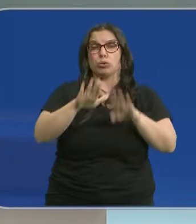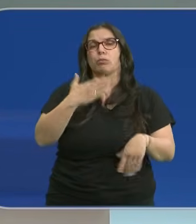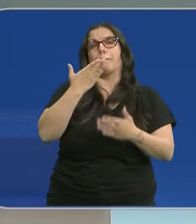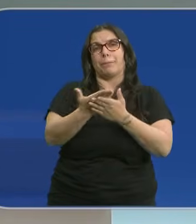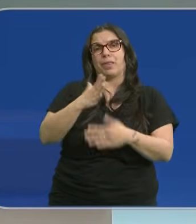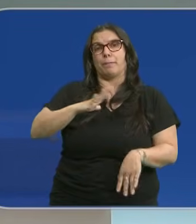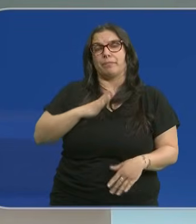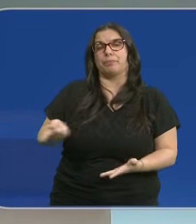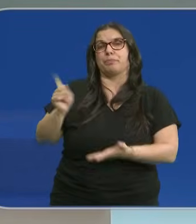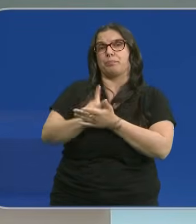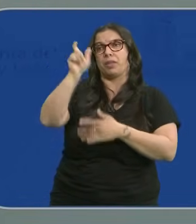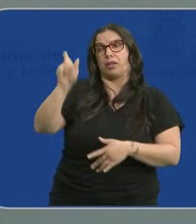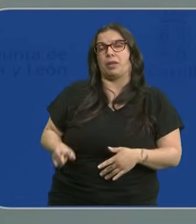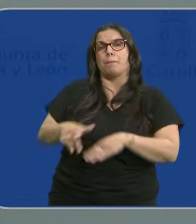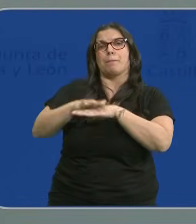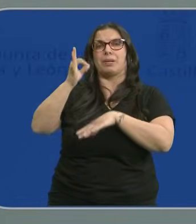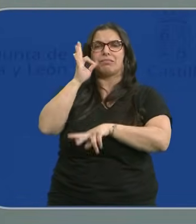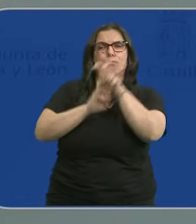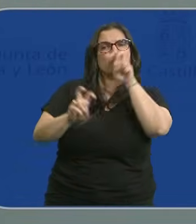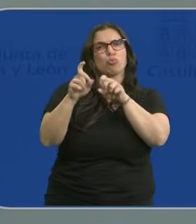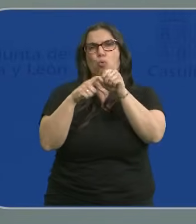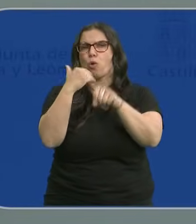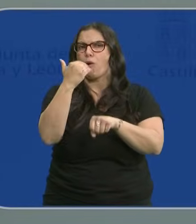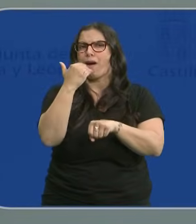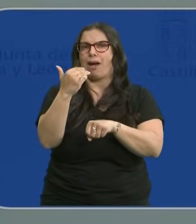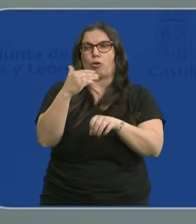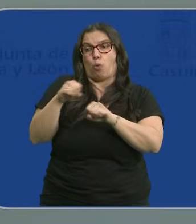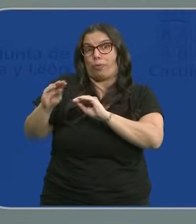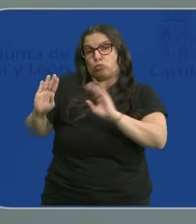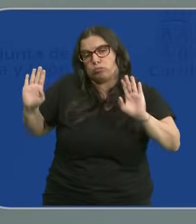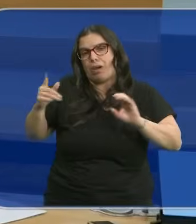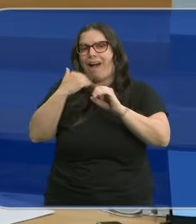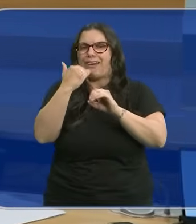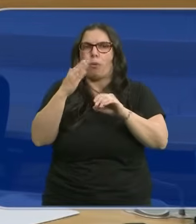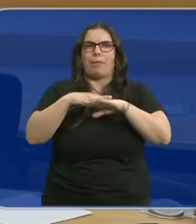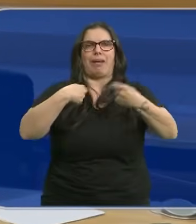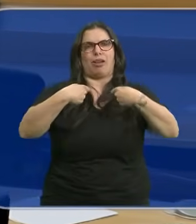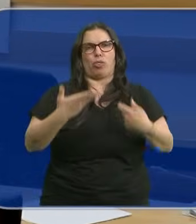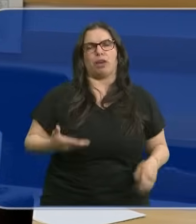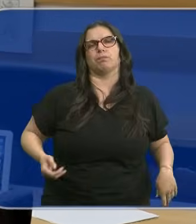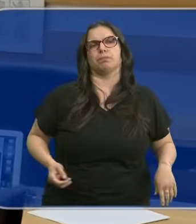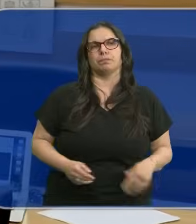vuelto a instar a Mónica García que busque un momento entre sus quehaceres para negociar.